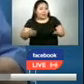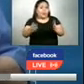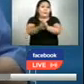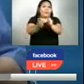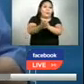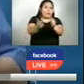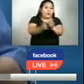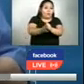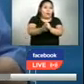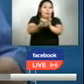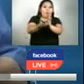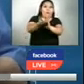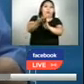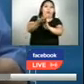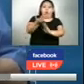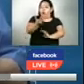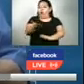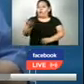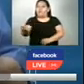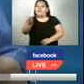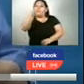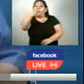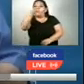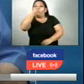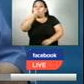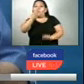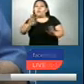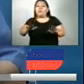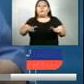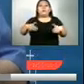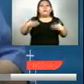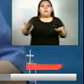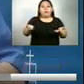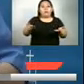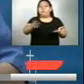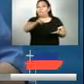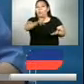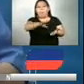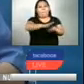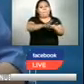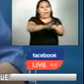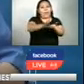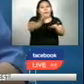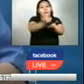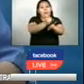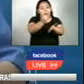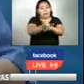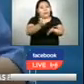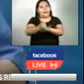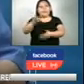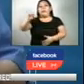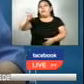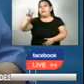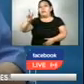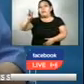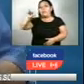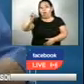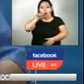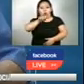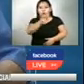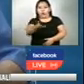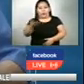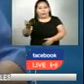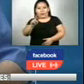del incremento de precios en la canasta básica es exonerar del impuesto sobre el valor agregado a estos